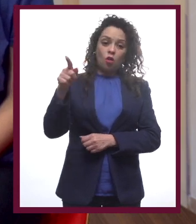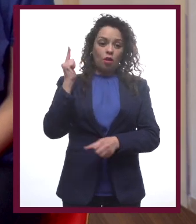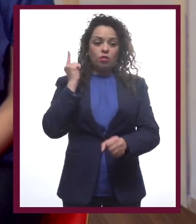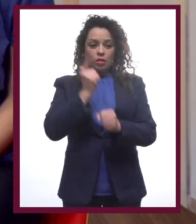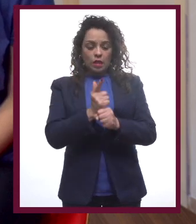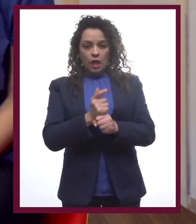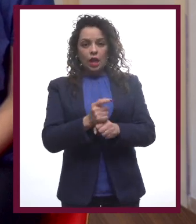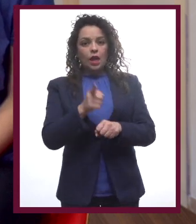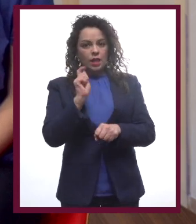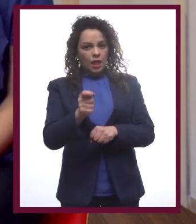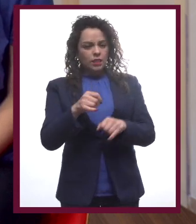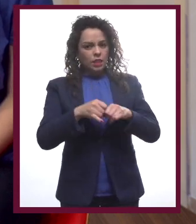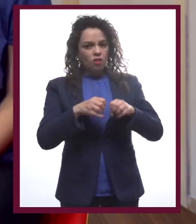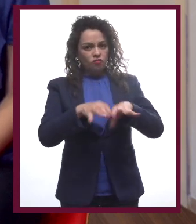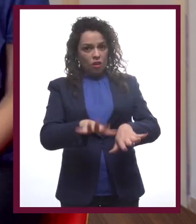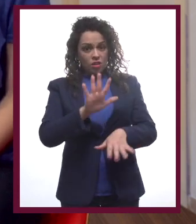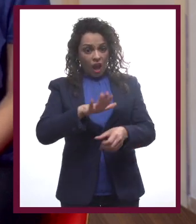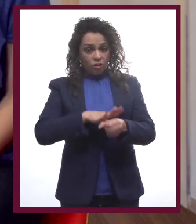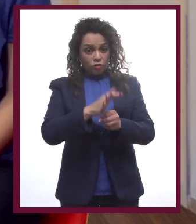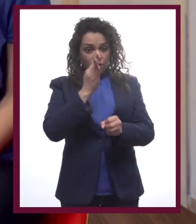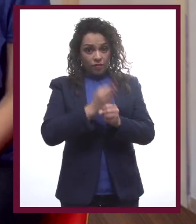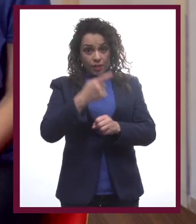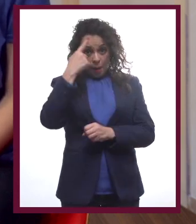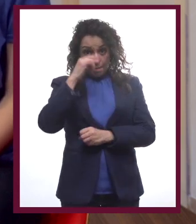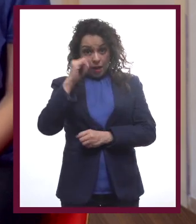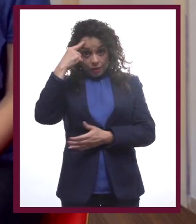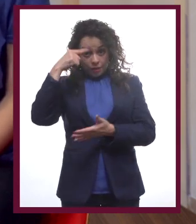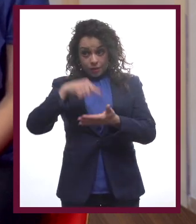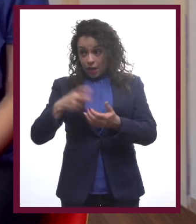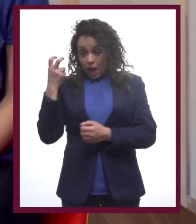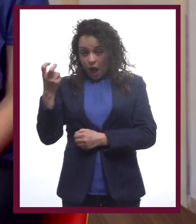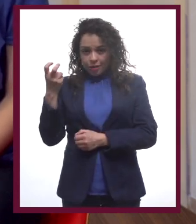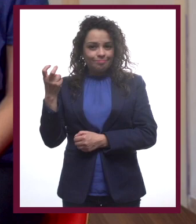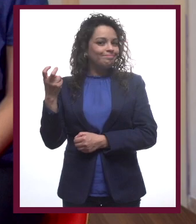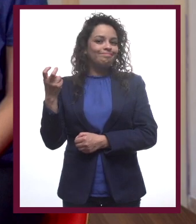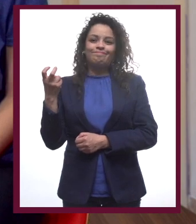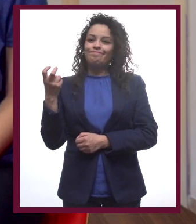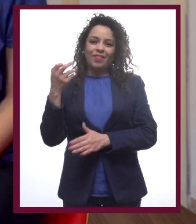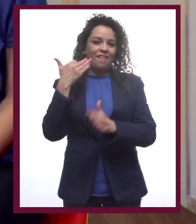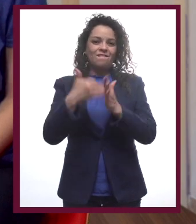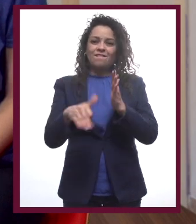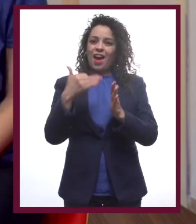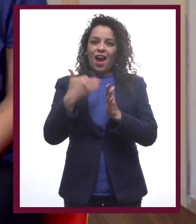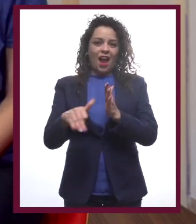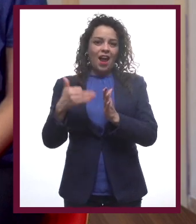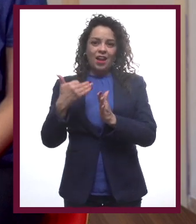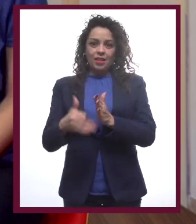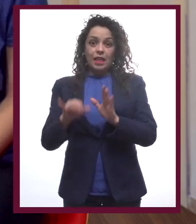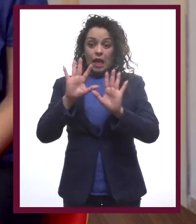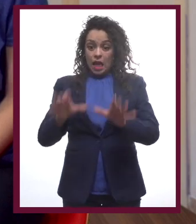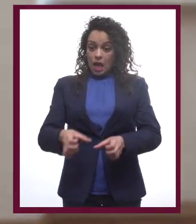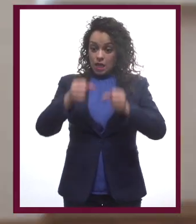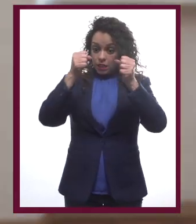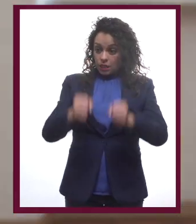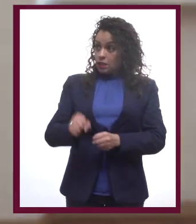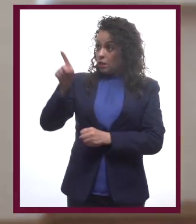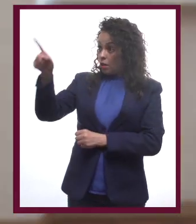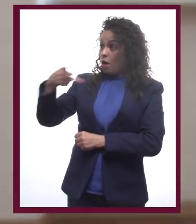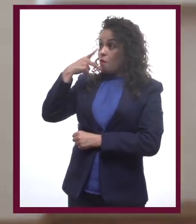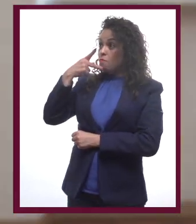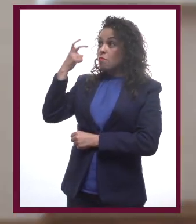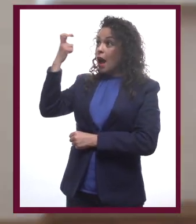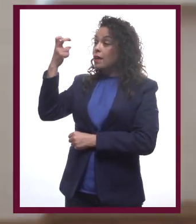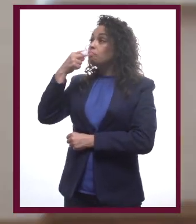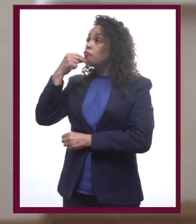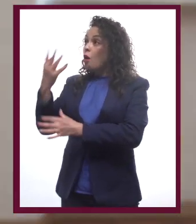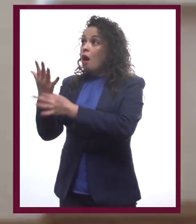tal vez también identificaste que la información no es suficiente para creer en lo que dice el mensaje, ni mucho menos que lo